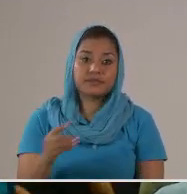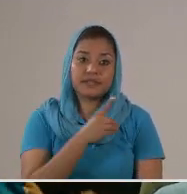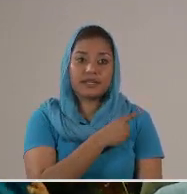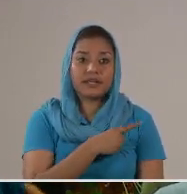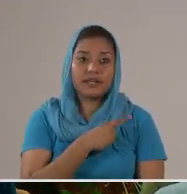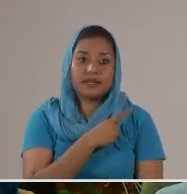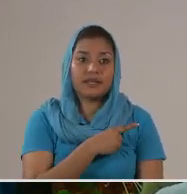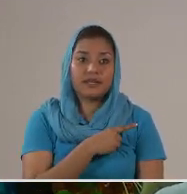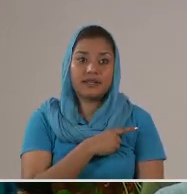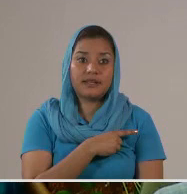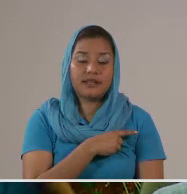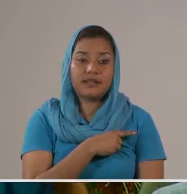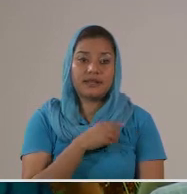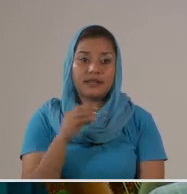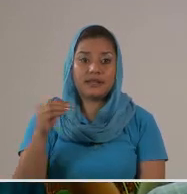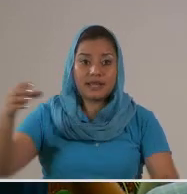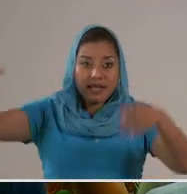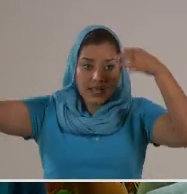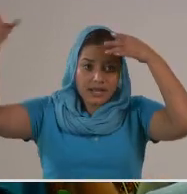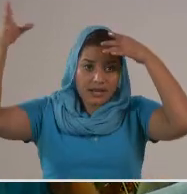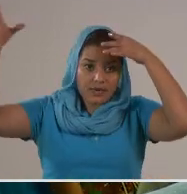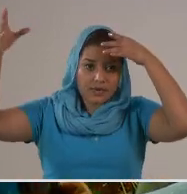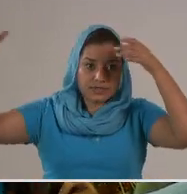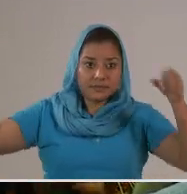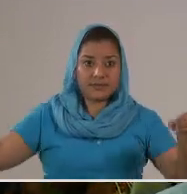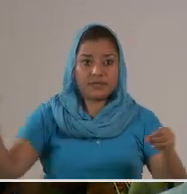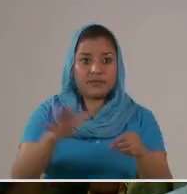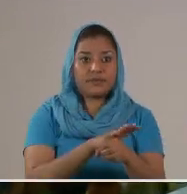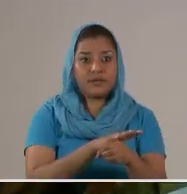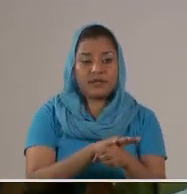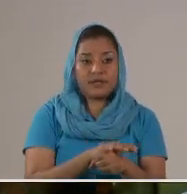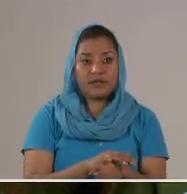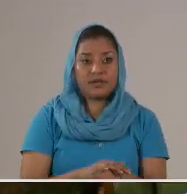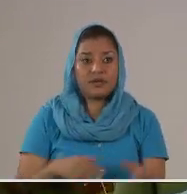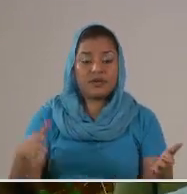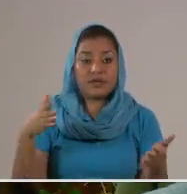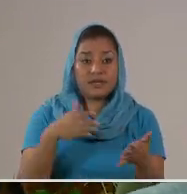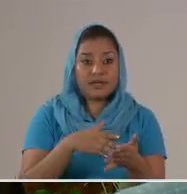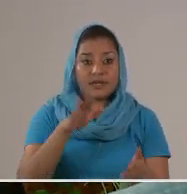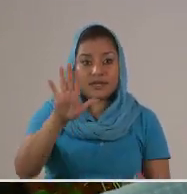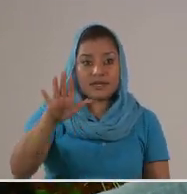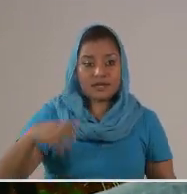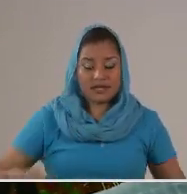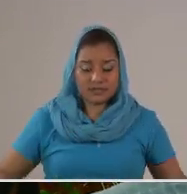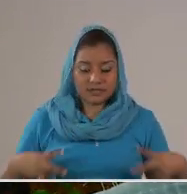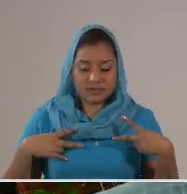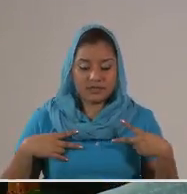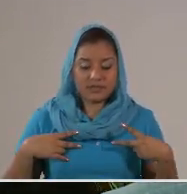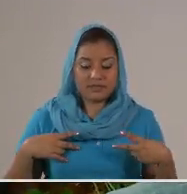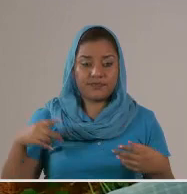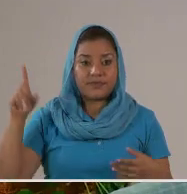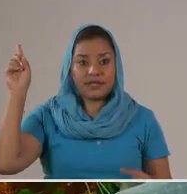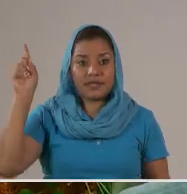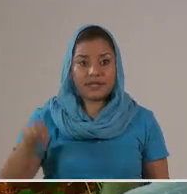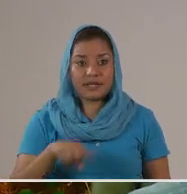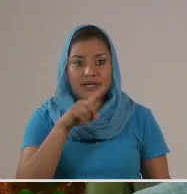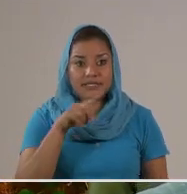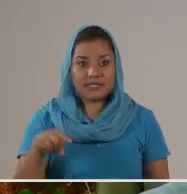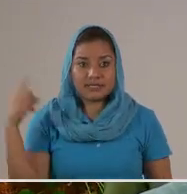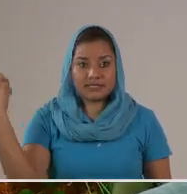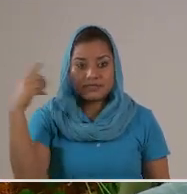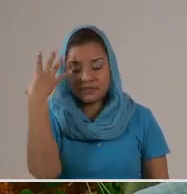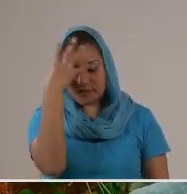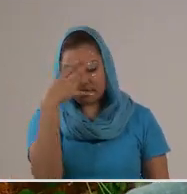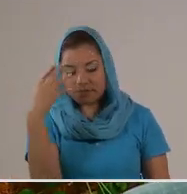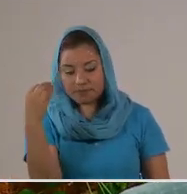anhele que la hipnosis venga sobre su vida y que rechace todo espíritu de división